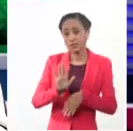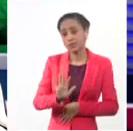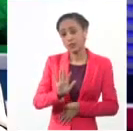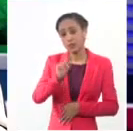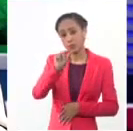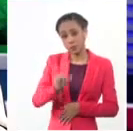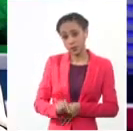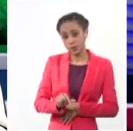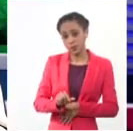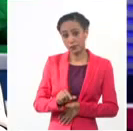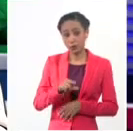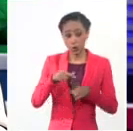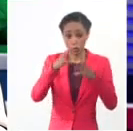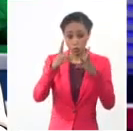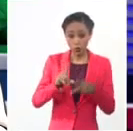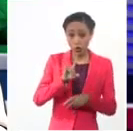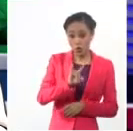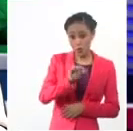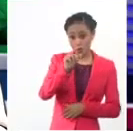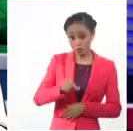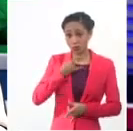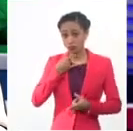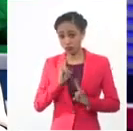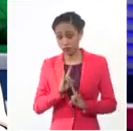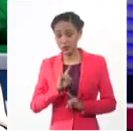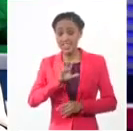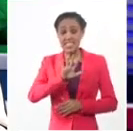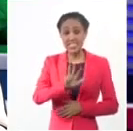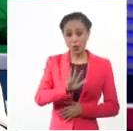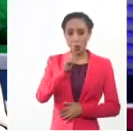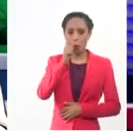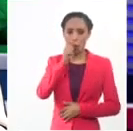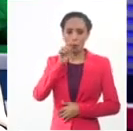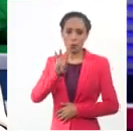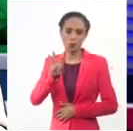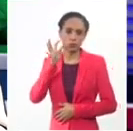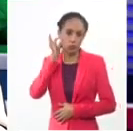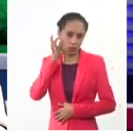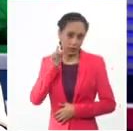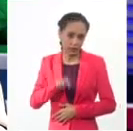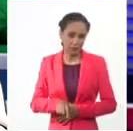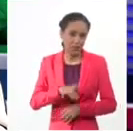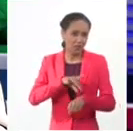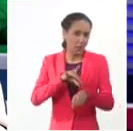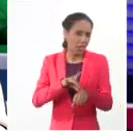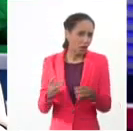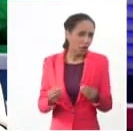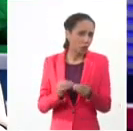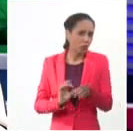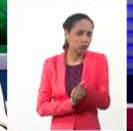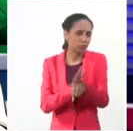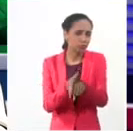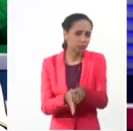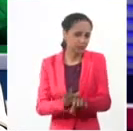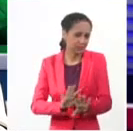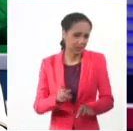9 fallecidos pues realmente del sexo masculino, y las comorbilidades, muchas de las ya